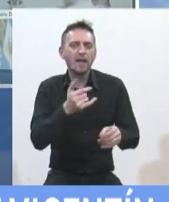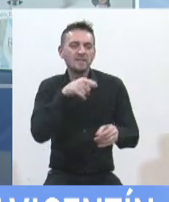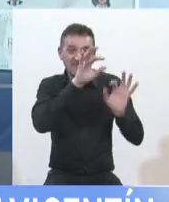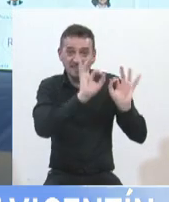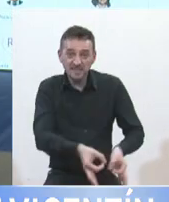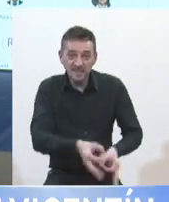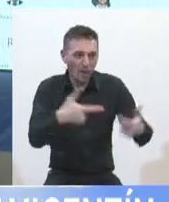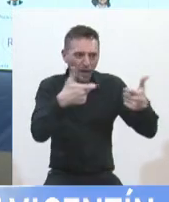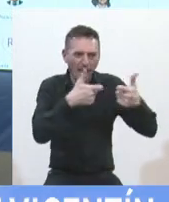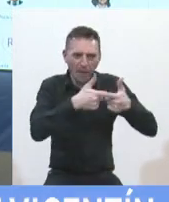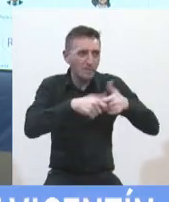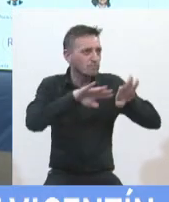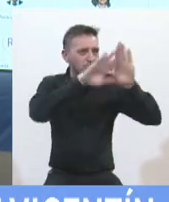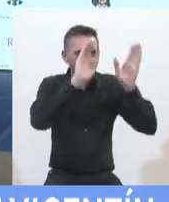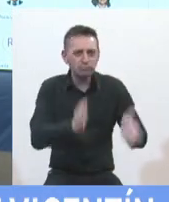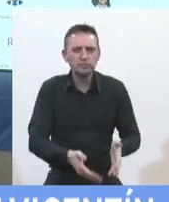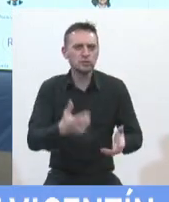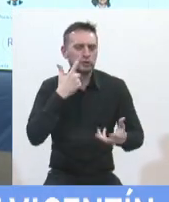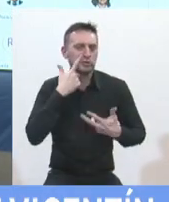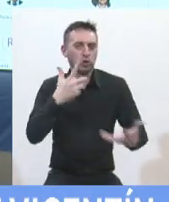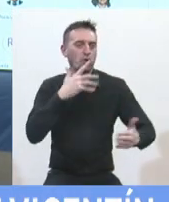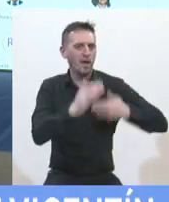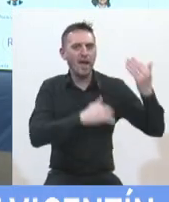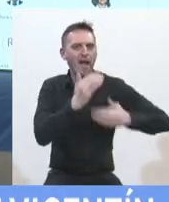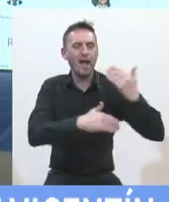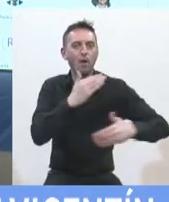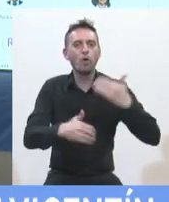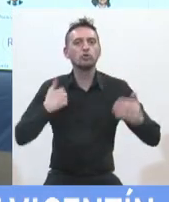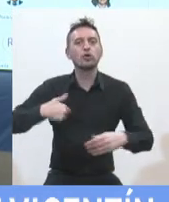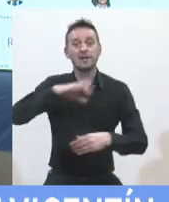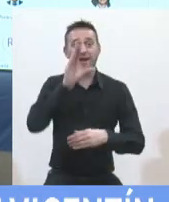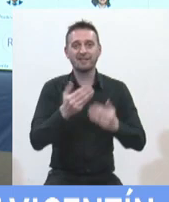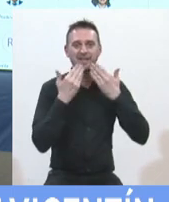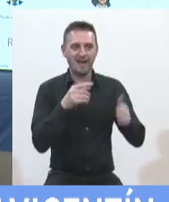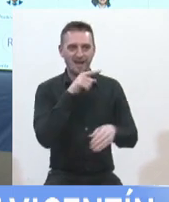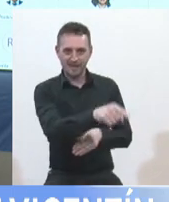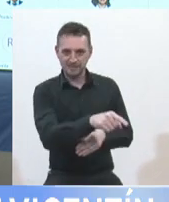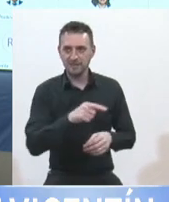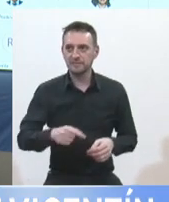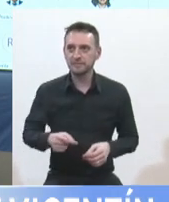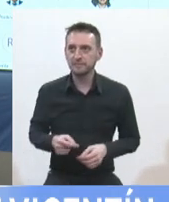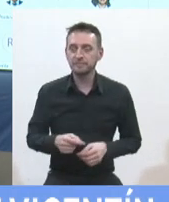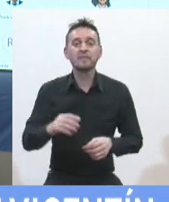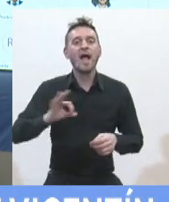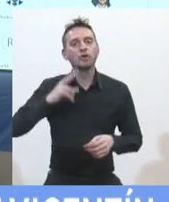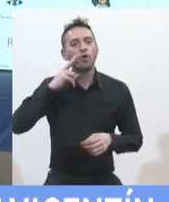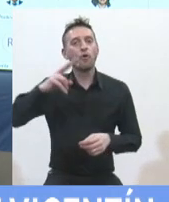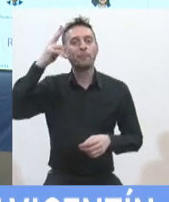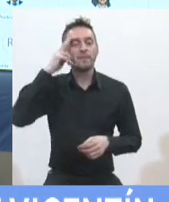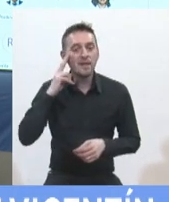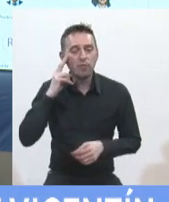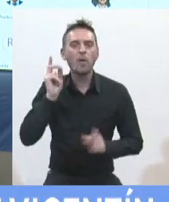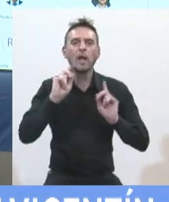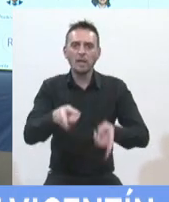idea de lo que representaban acerca de la evolución que se había logrado en la argentina cita textual en 2009